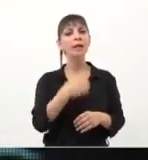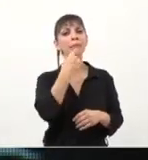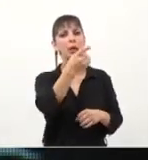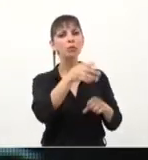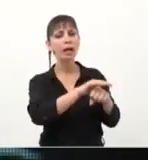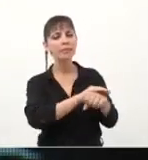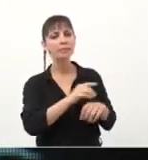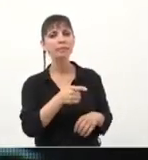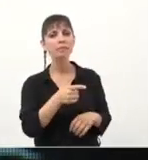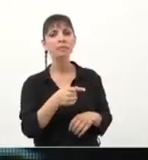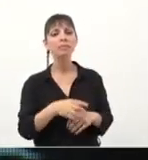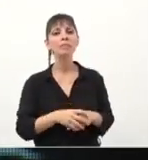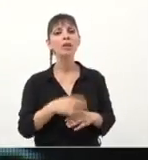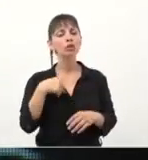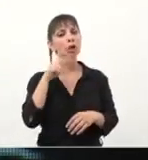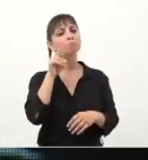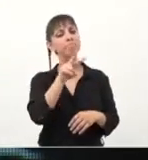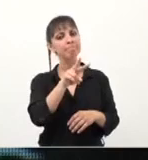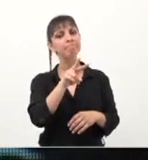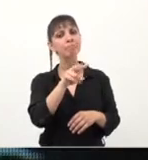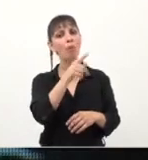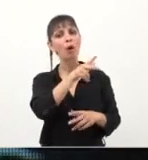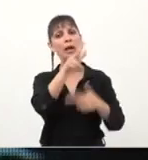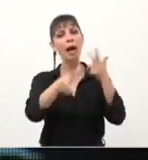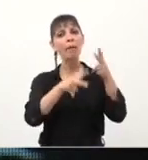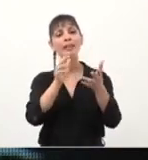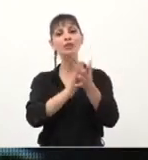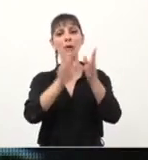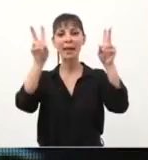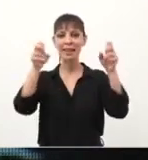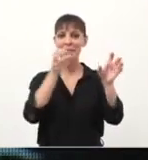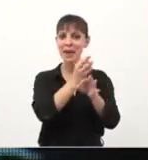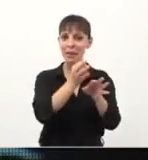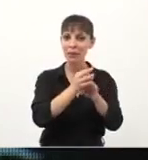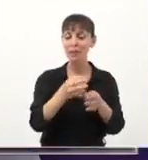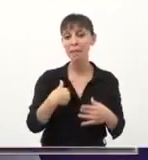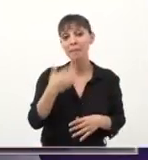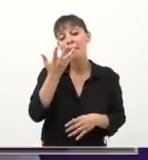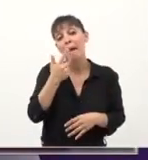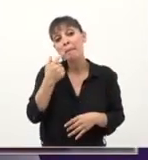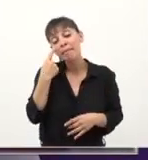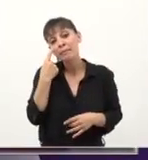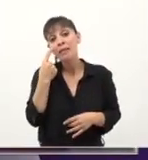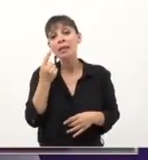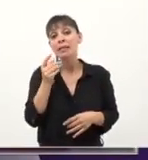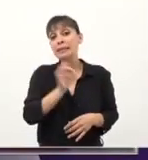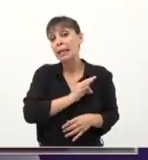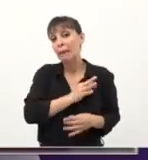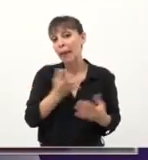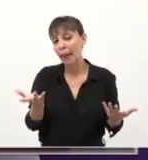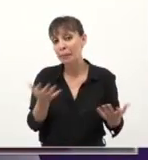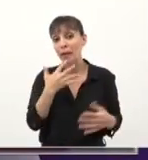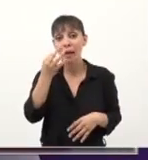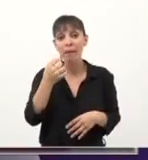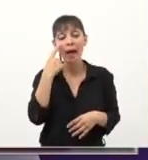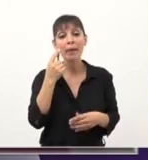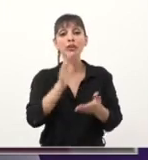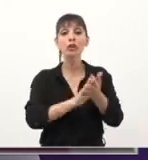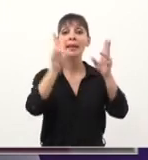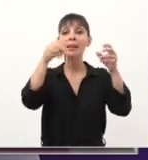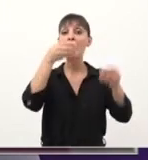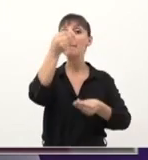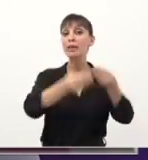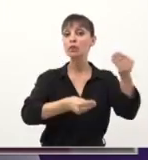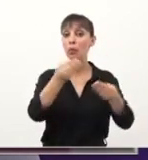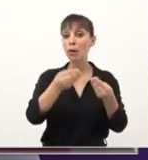escuché atentamente y veo que hablas del tema de la educación. A mí me gustaría saber, porque me gustaría haber tenido el presupuesto para